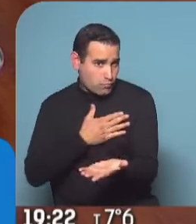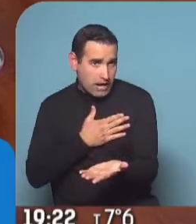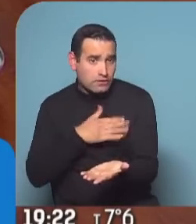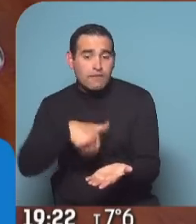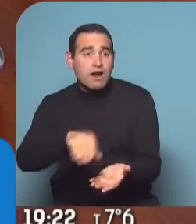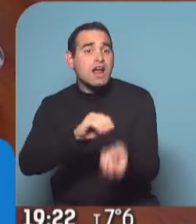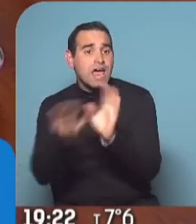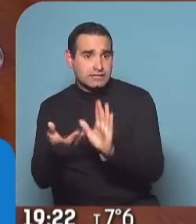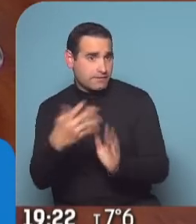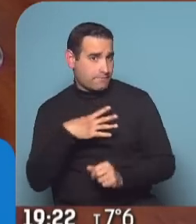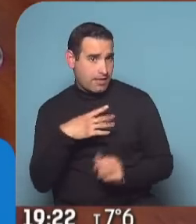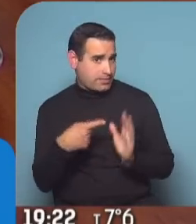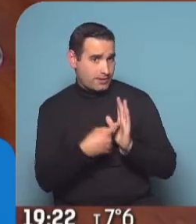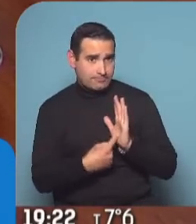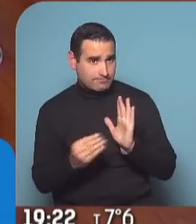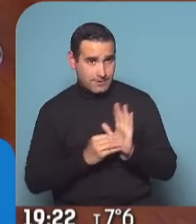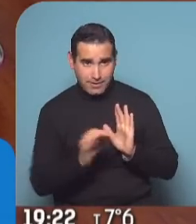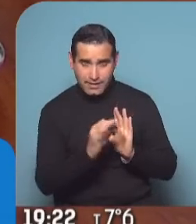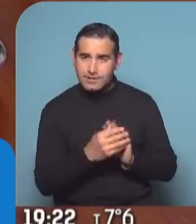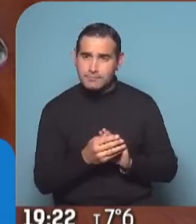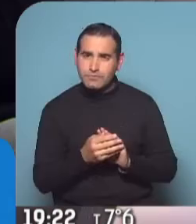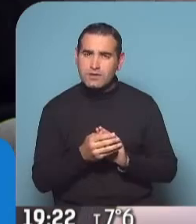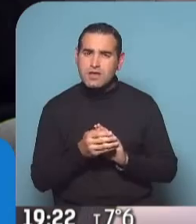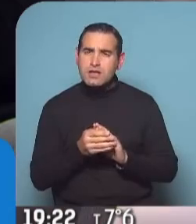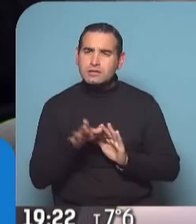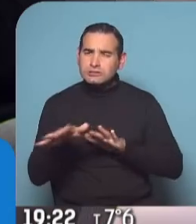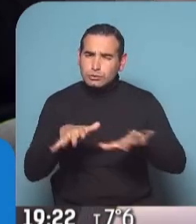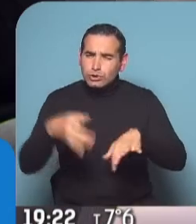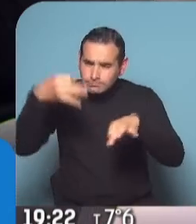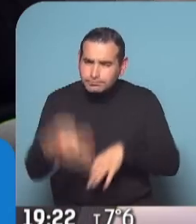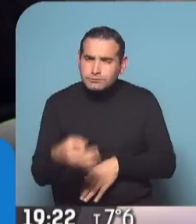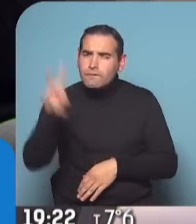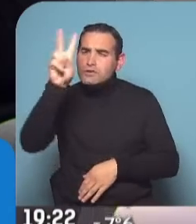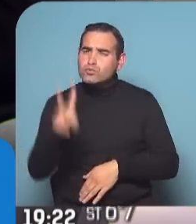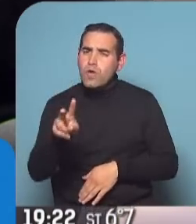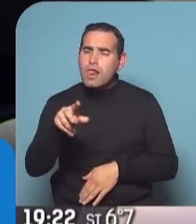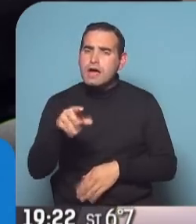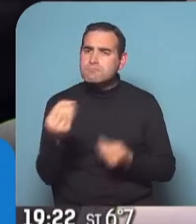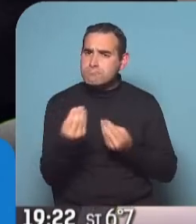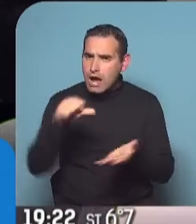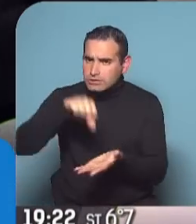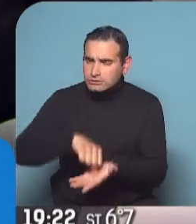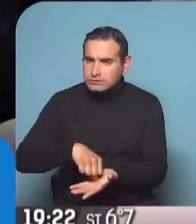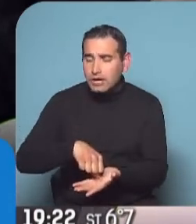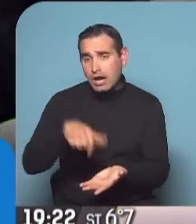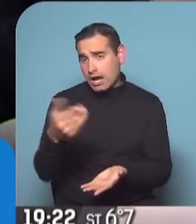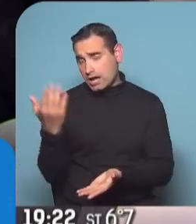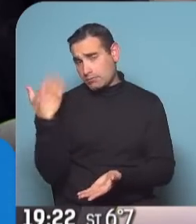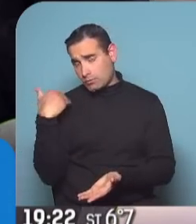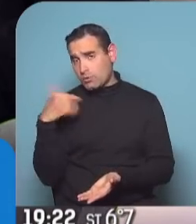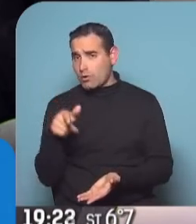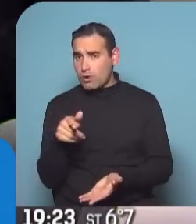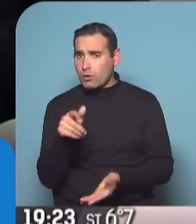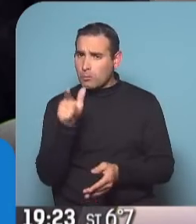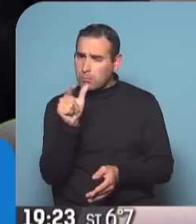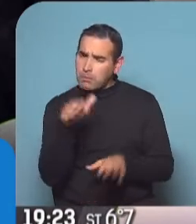pasos. ¿Cuál es la situación concreta en la que está hoy Venezuela, más allá de que en estos últimos tiempos estuvo hasta un poco